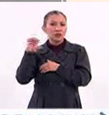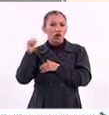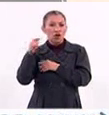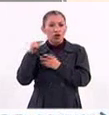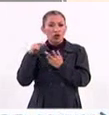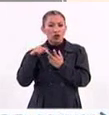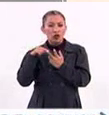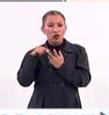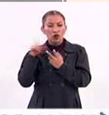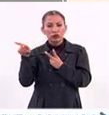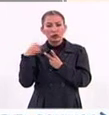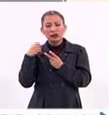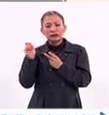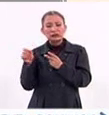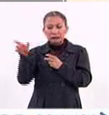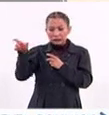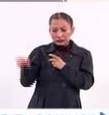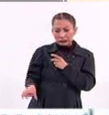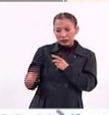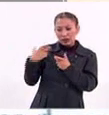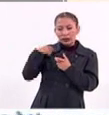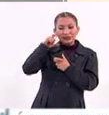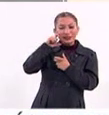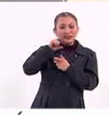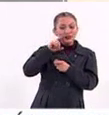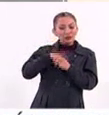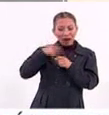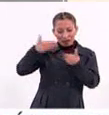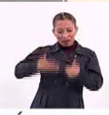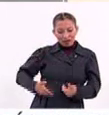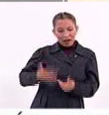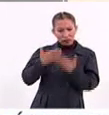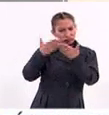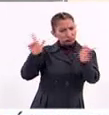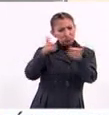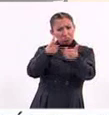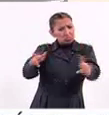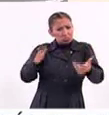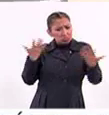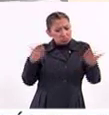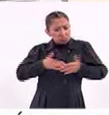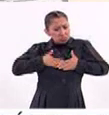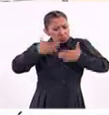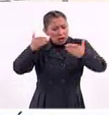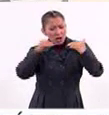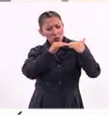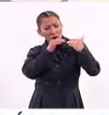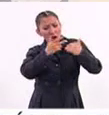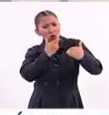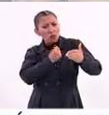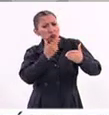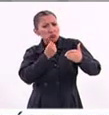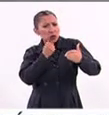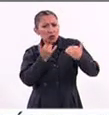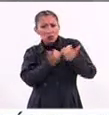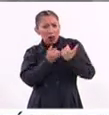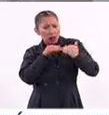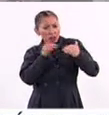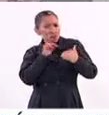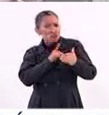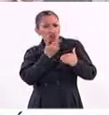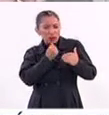que digamos, representa su sexualidad de una manera muy abierta y muy igual a la del